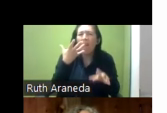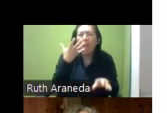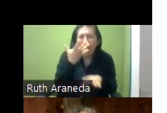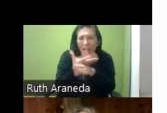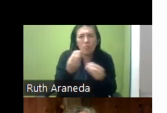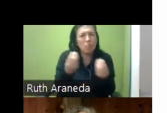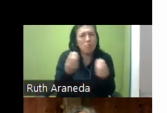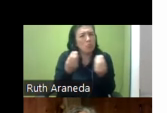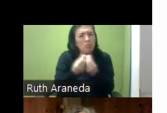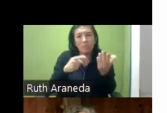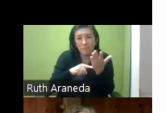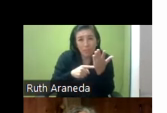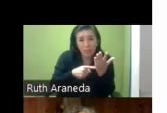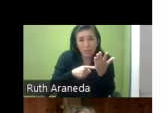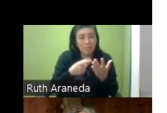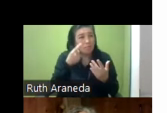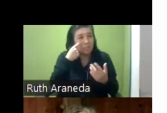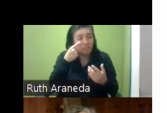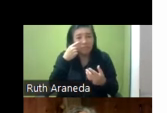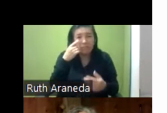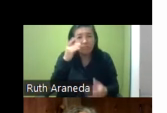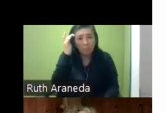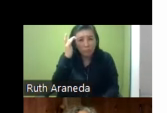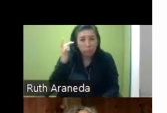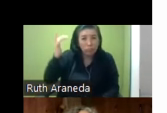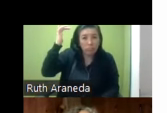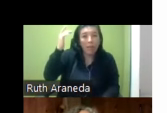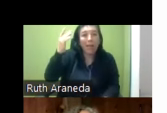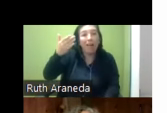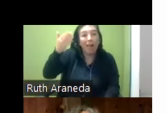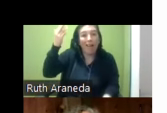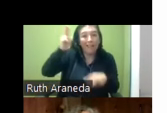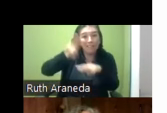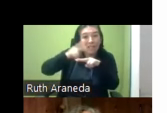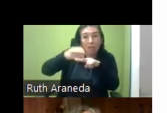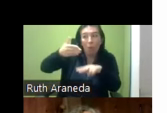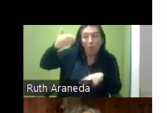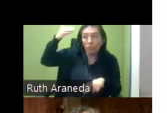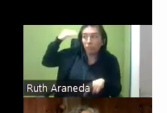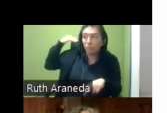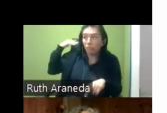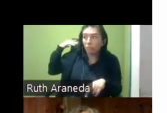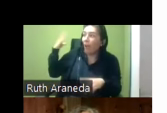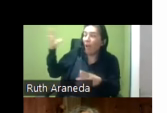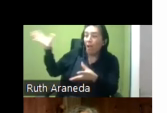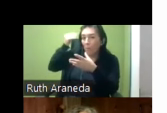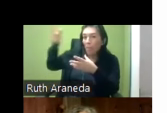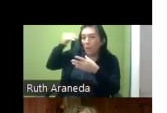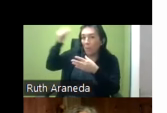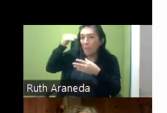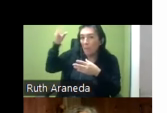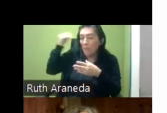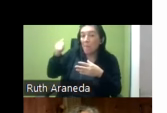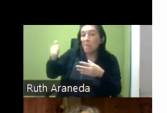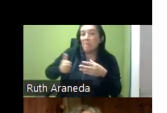tecnologías y conocimientos y saberes que venían desde milenios atrás. Es muy importante porque aquí